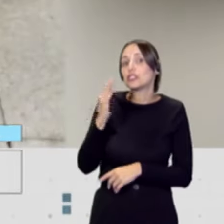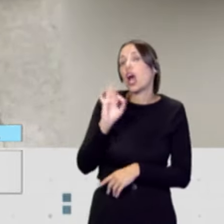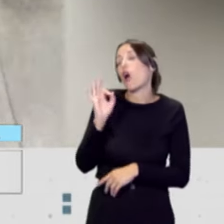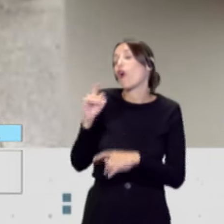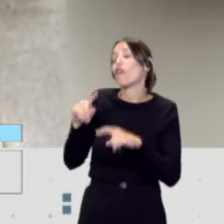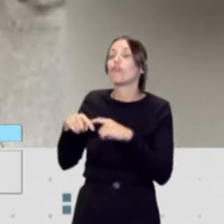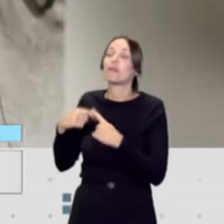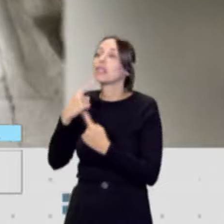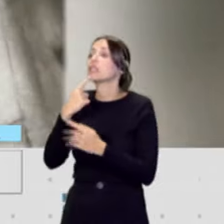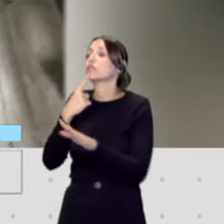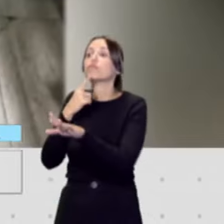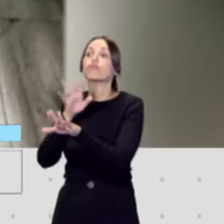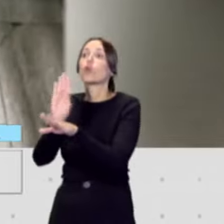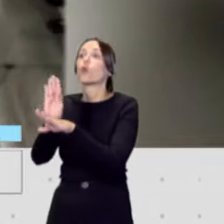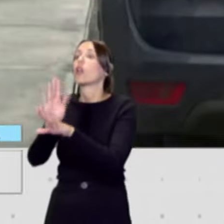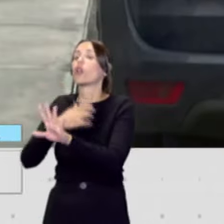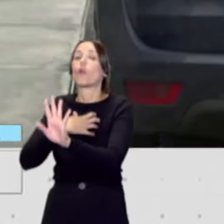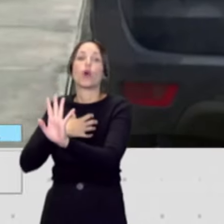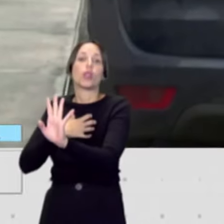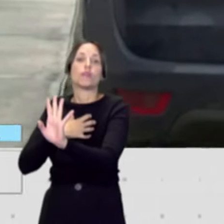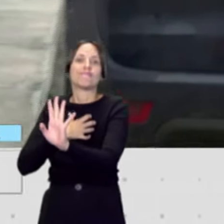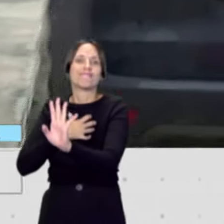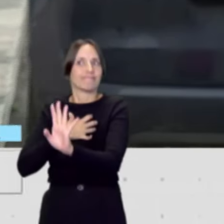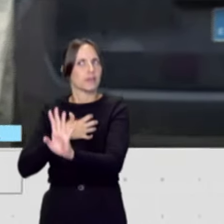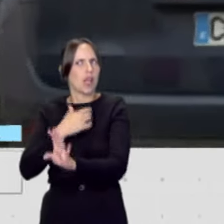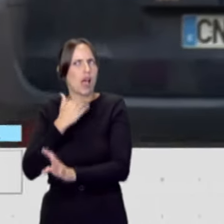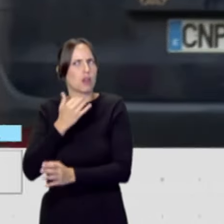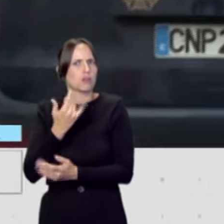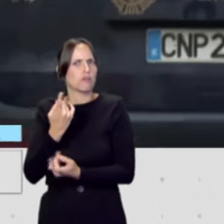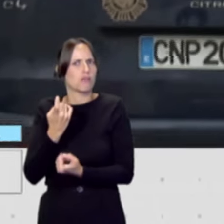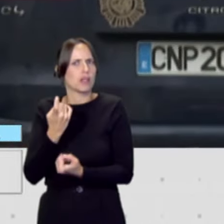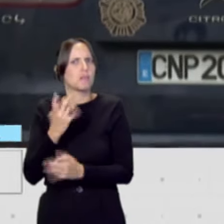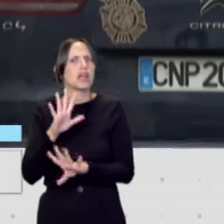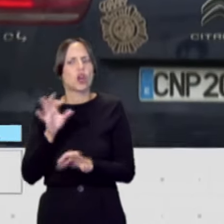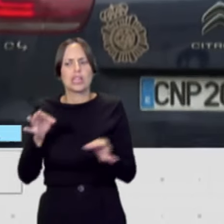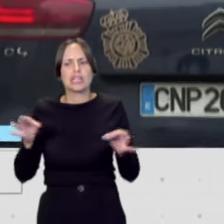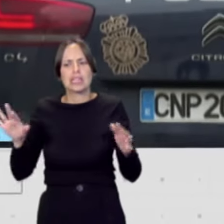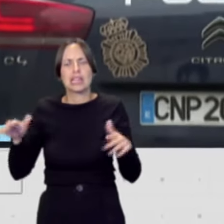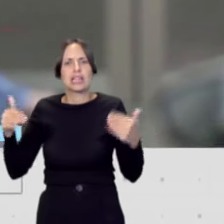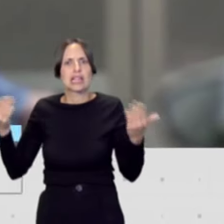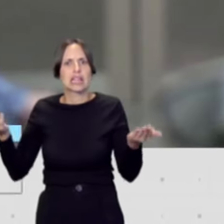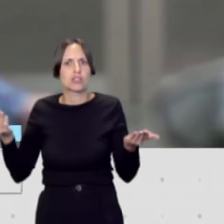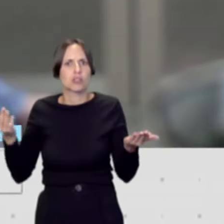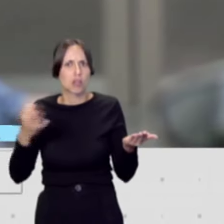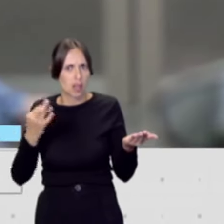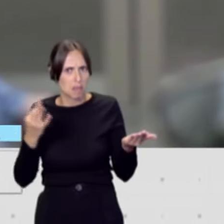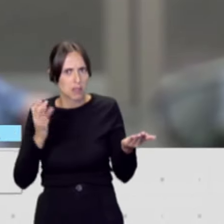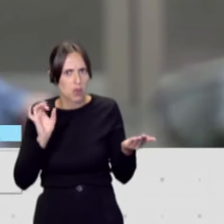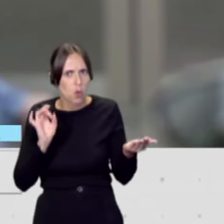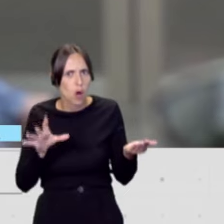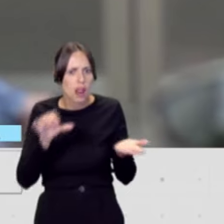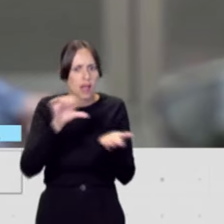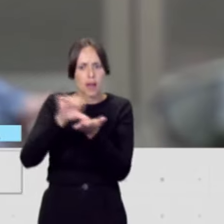en sus casas. Yo estoy con usted que hay una carencia, pero ¿en el resto de las islas no capitalinas también existe este